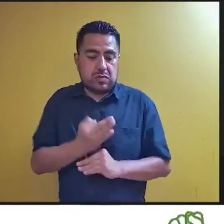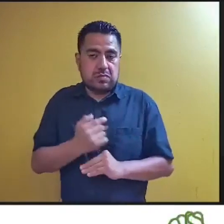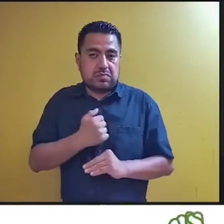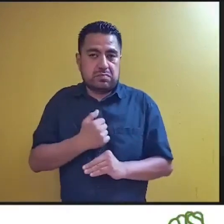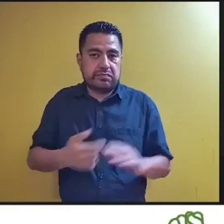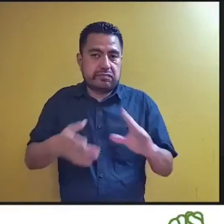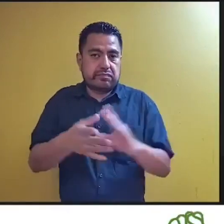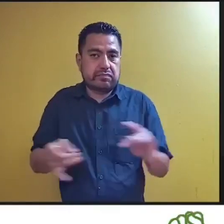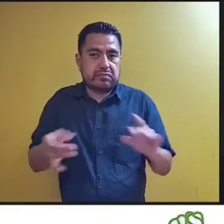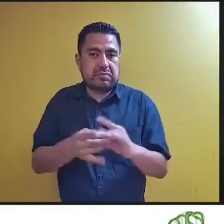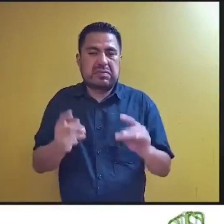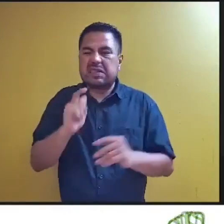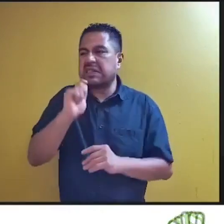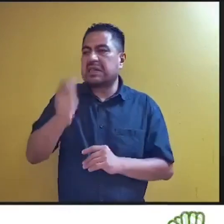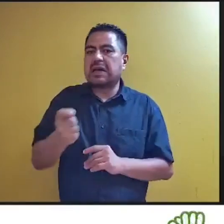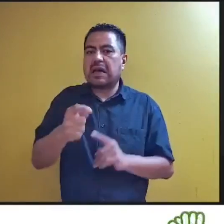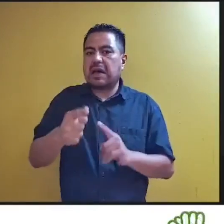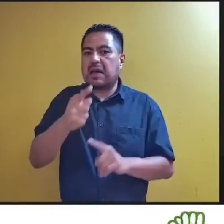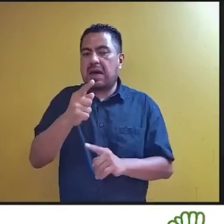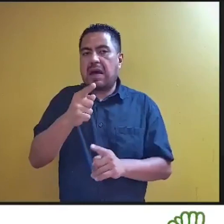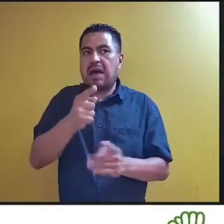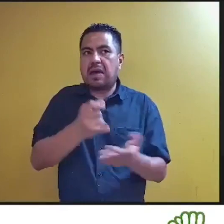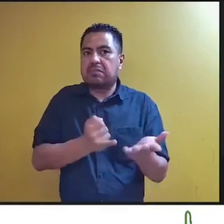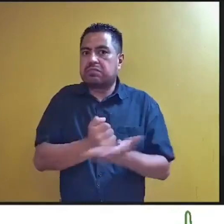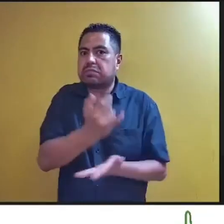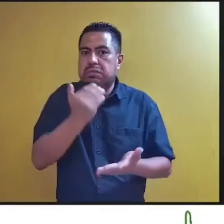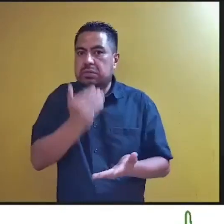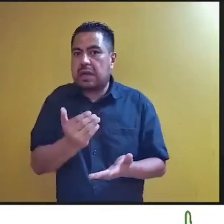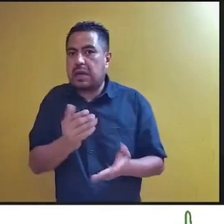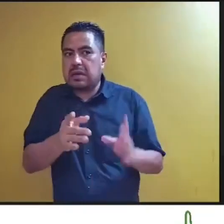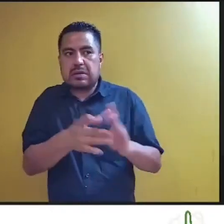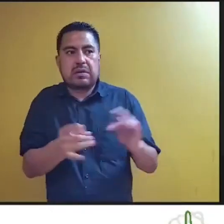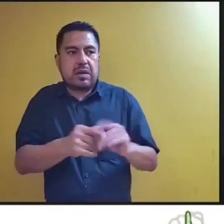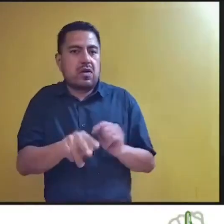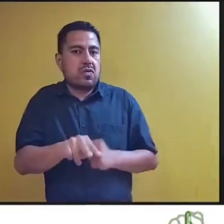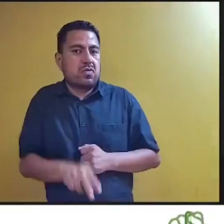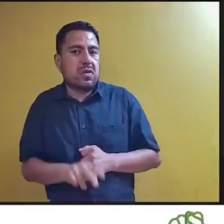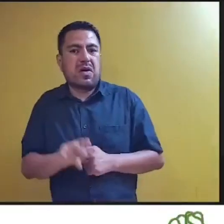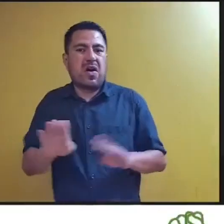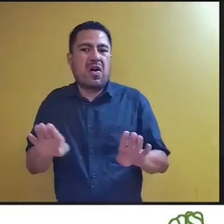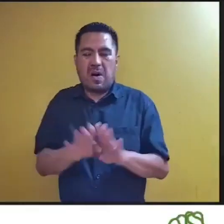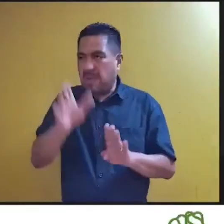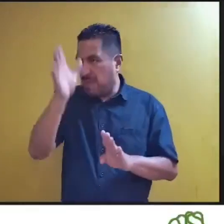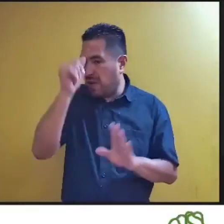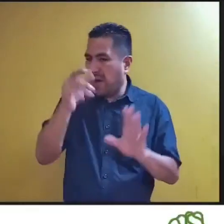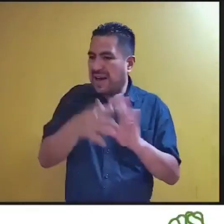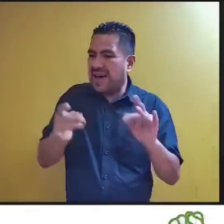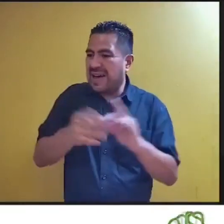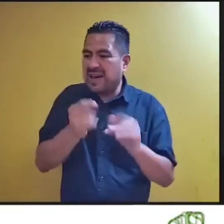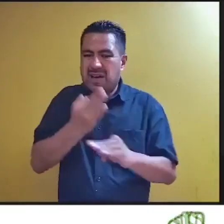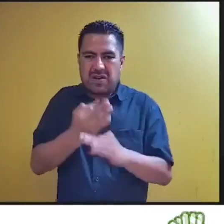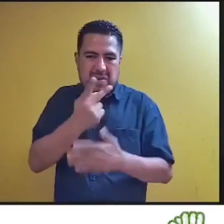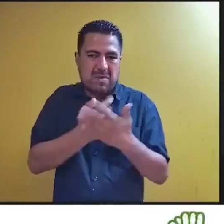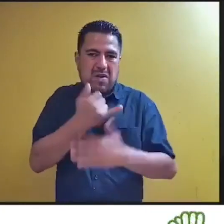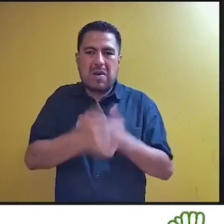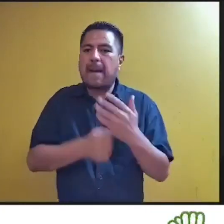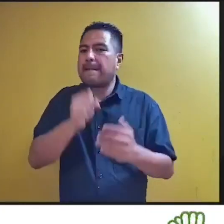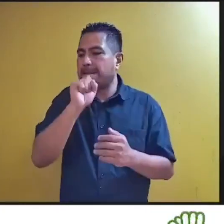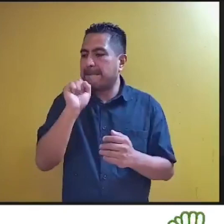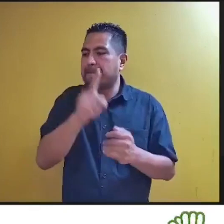de una medida afirmativa, como se refiere o se refirió en la cuenta y en el proyecto